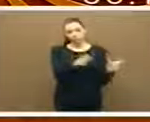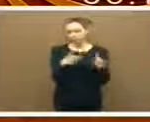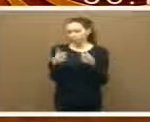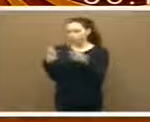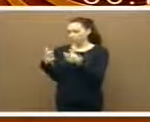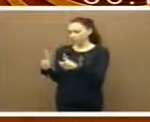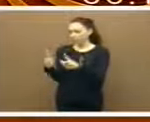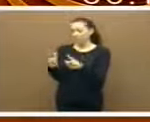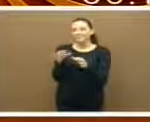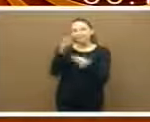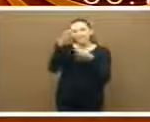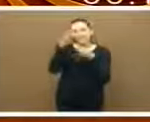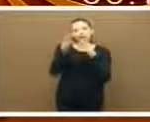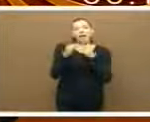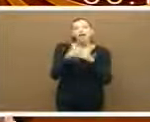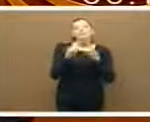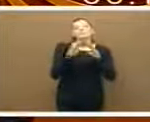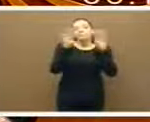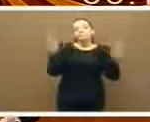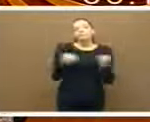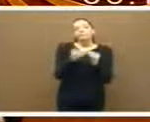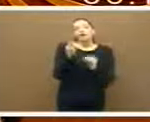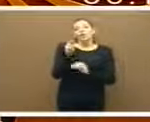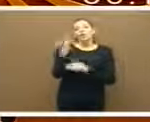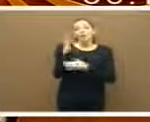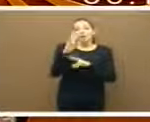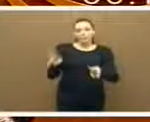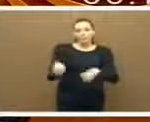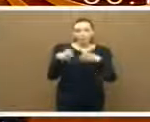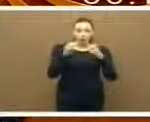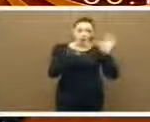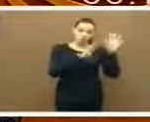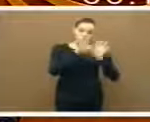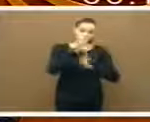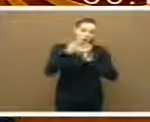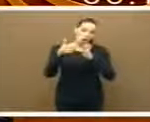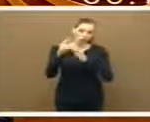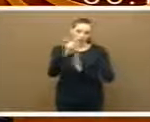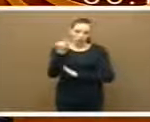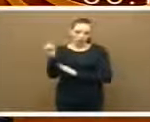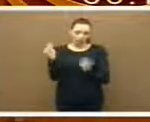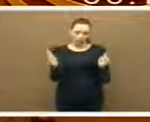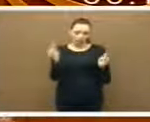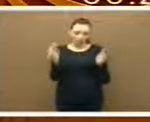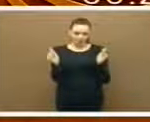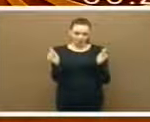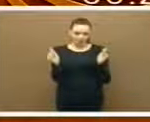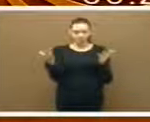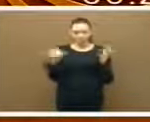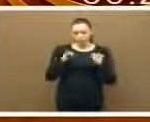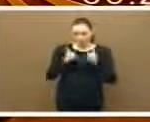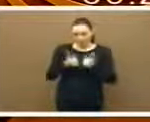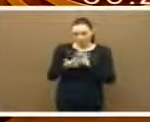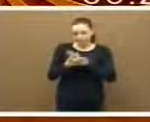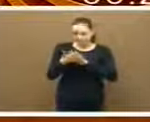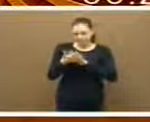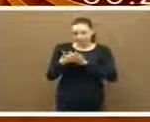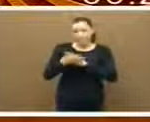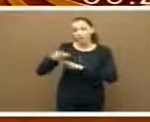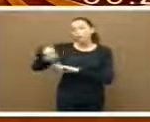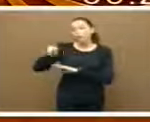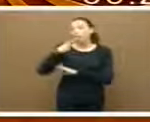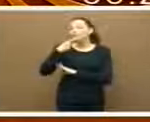12 enmiendas, de las 85 a las 100, y quisiera empezar mi intervención diciendo que, claro, como ustedes están en la base de que la política es